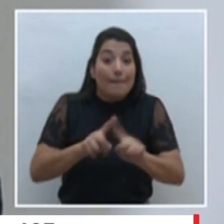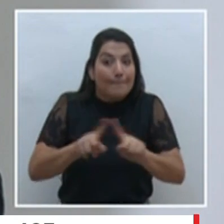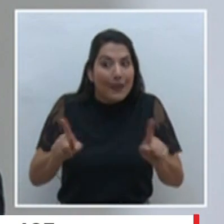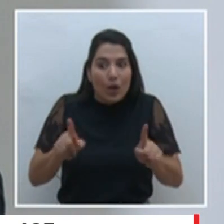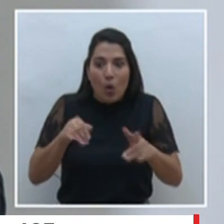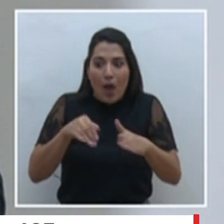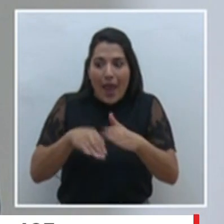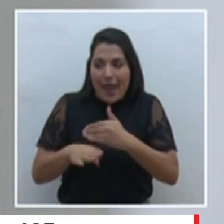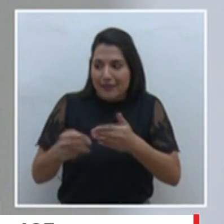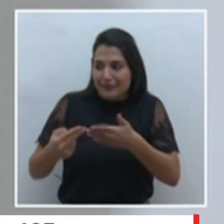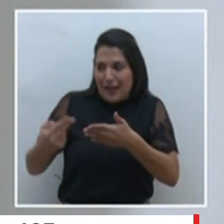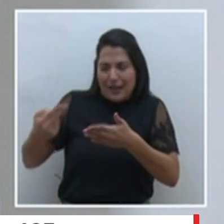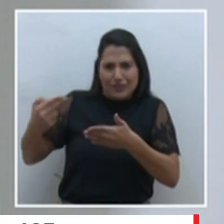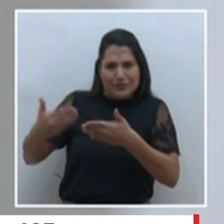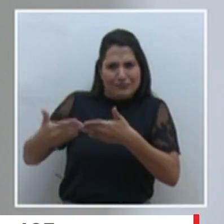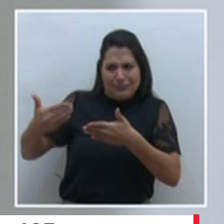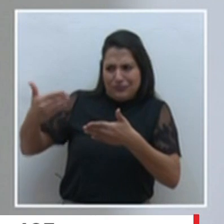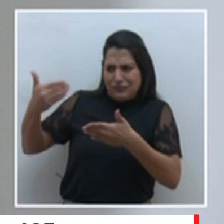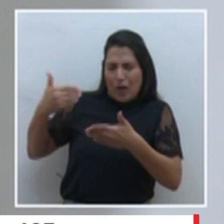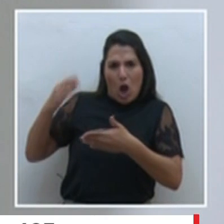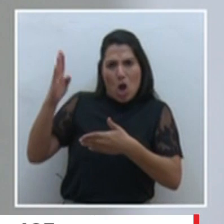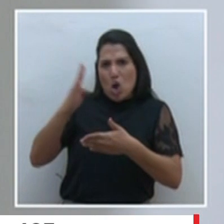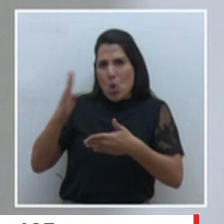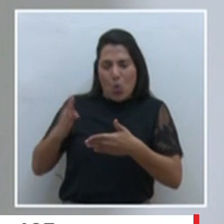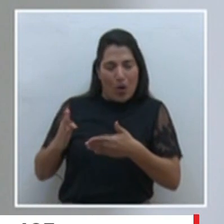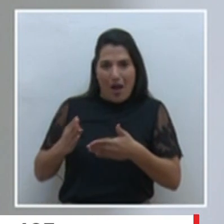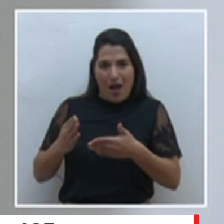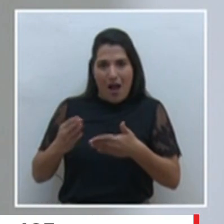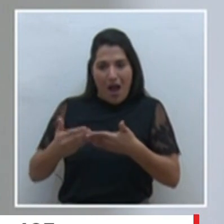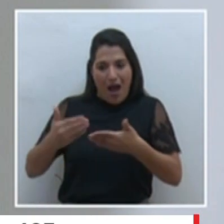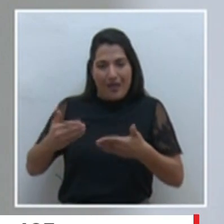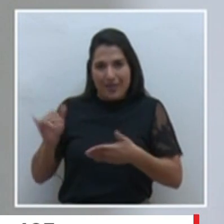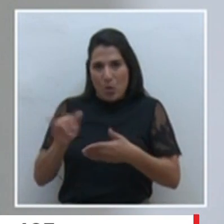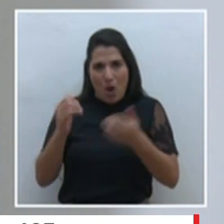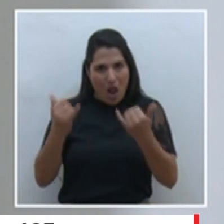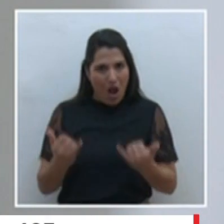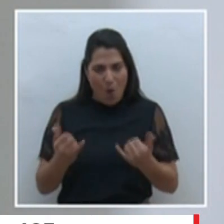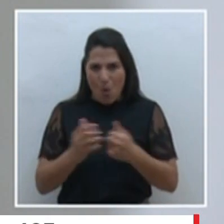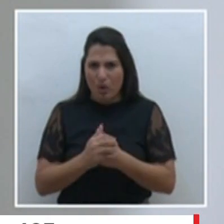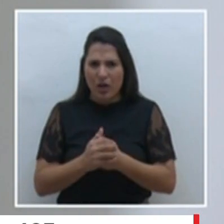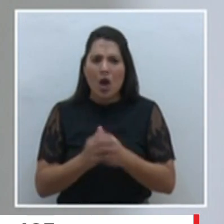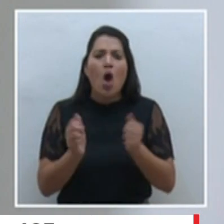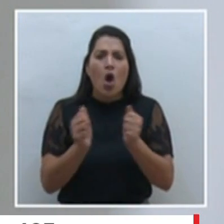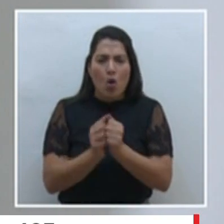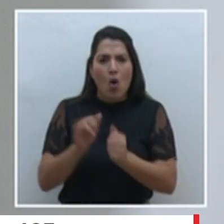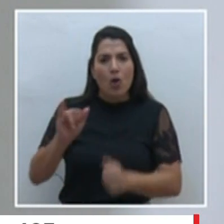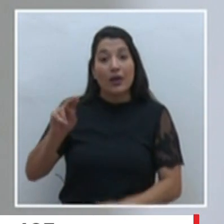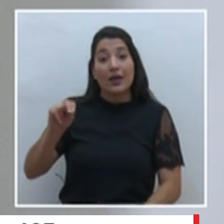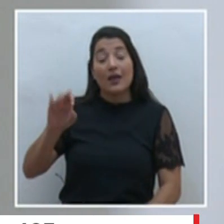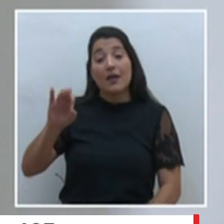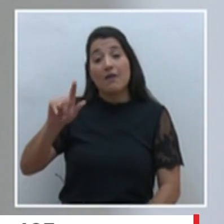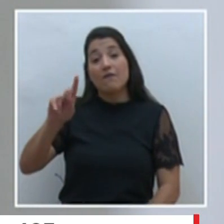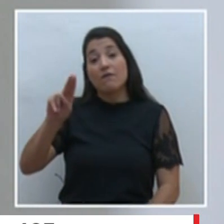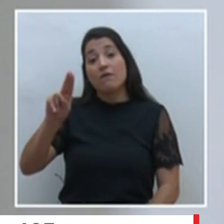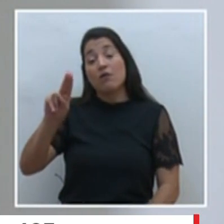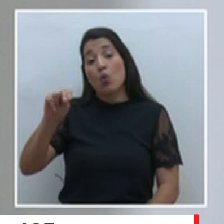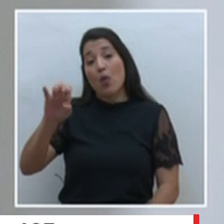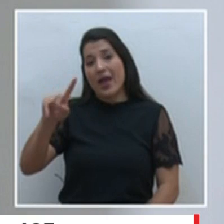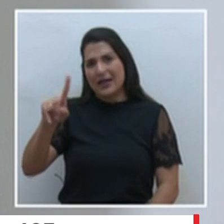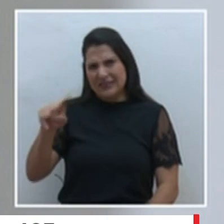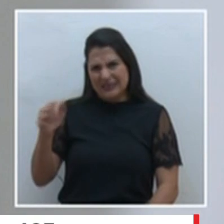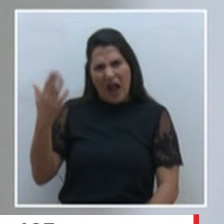historia no hemos vivido algo como lo que estamos viviendo, porque incluso con la influenza, con la pandemia de influenza,